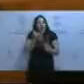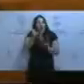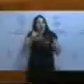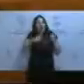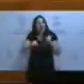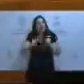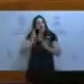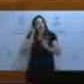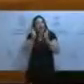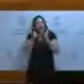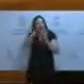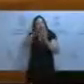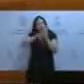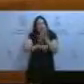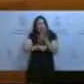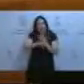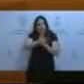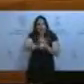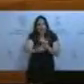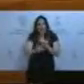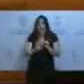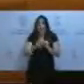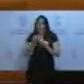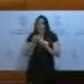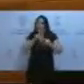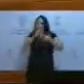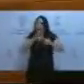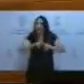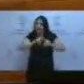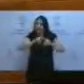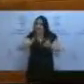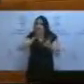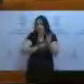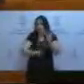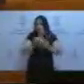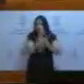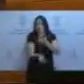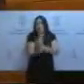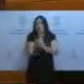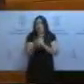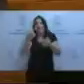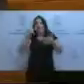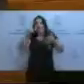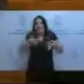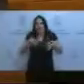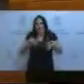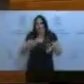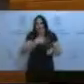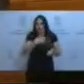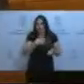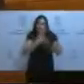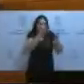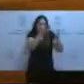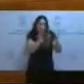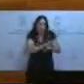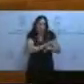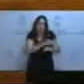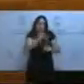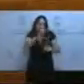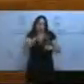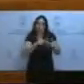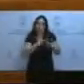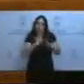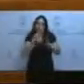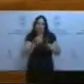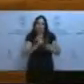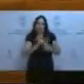un protocolo exhaustivo, que es lo primero que se revisa cuando suceden estos sucesos que nadie puede garantizar, y usted tampoco, consejera, que no se vayan a producir en Asturias.